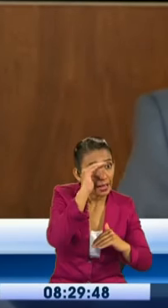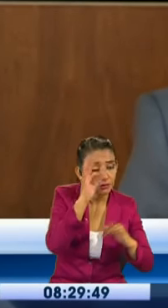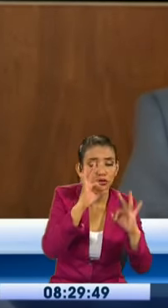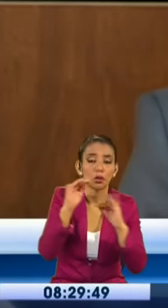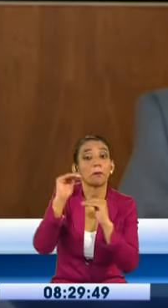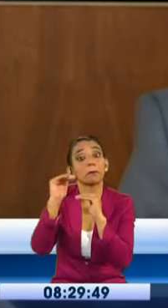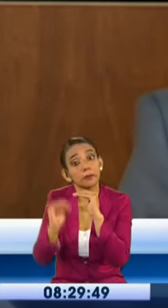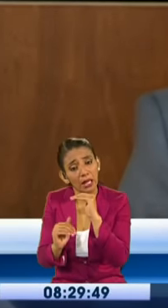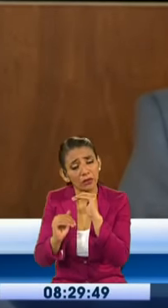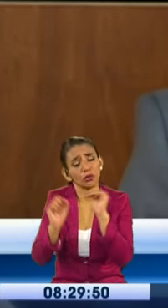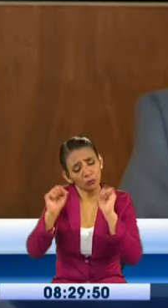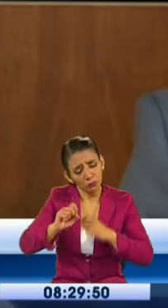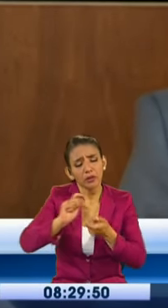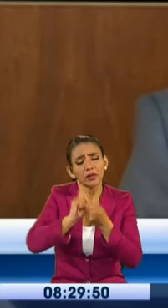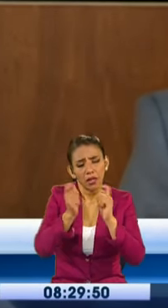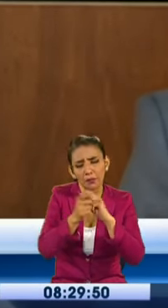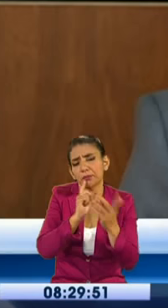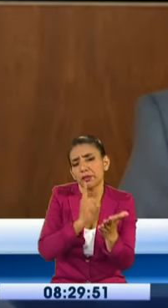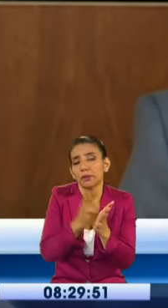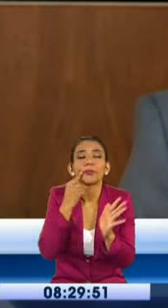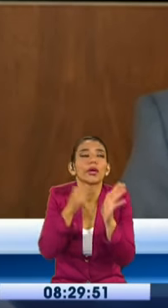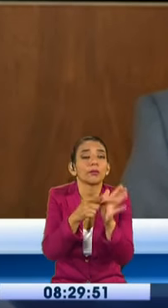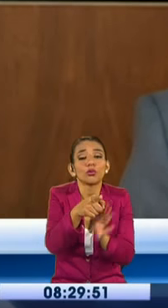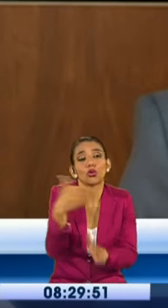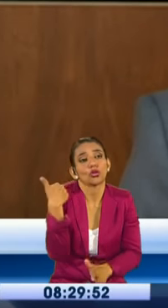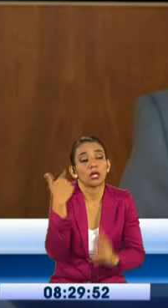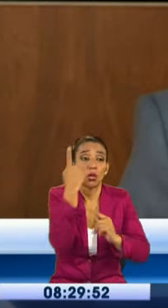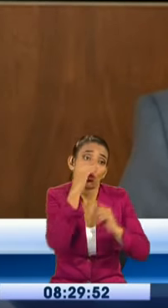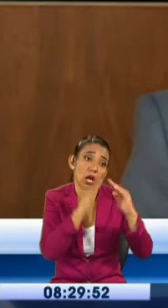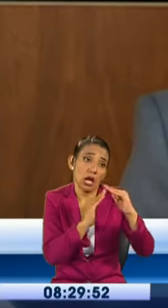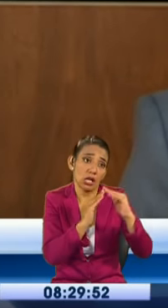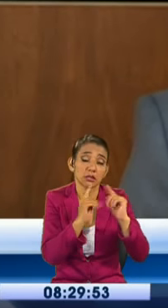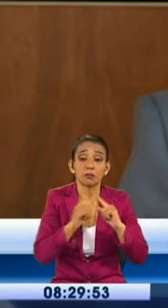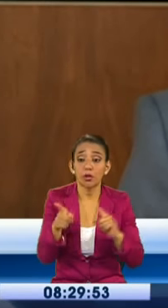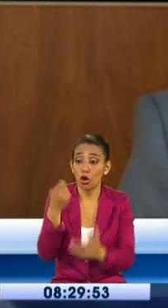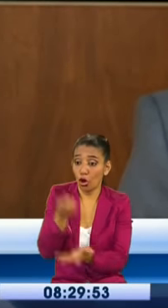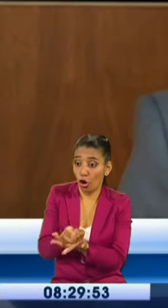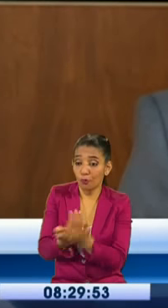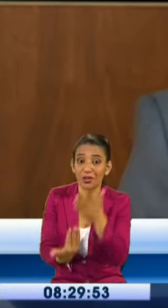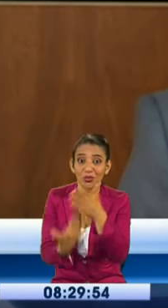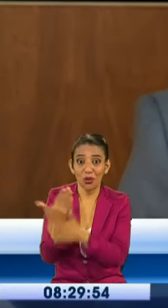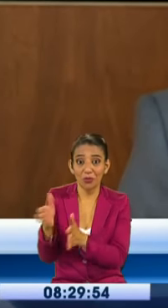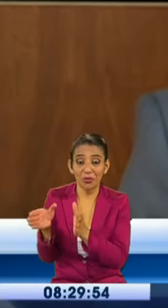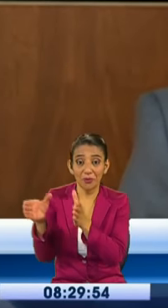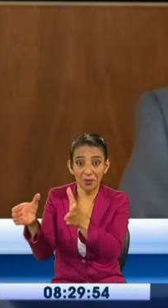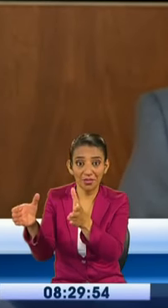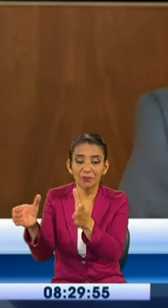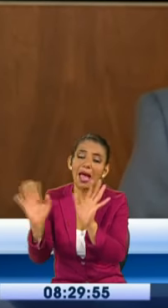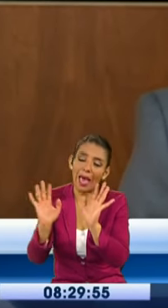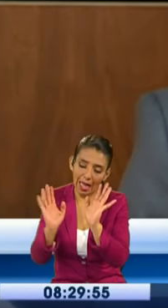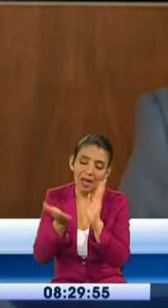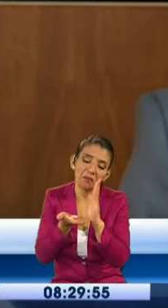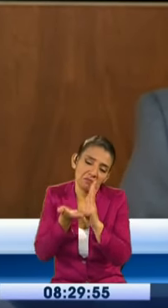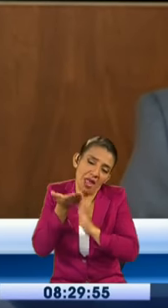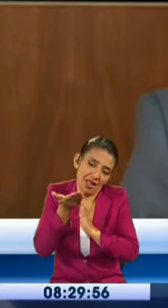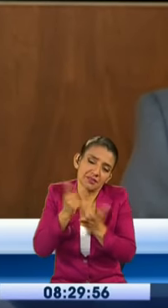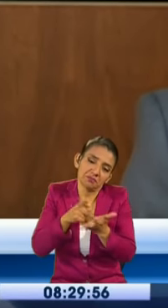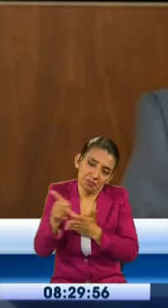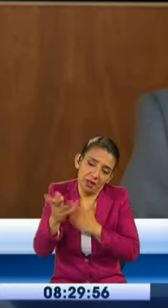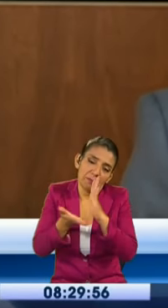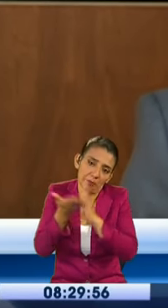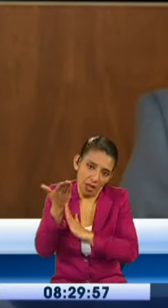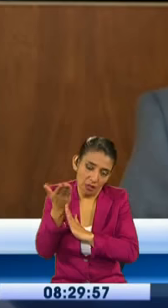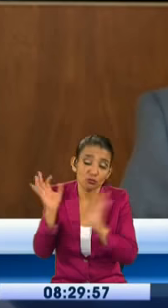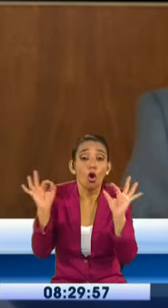anterior tendrá modificaciones. Esto quiere decir, si alguien tenía una casa y ahora tiene una casa y un departamento, la tarifa que pagará será una